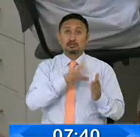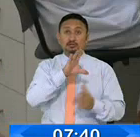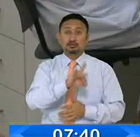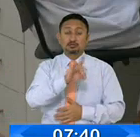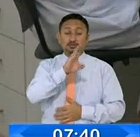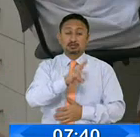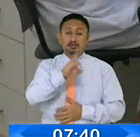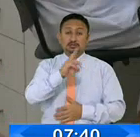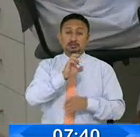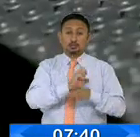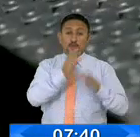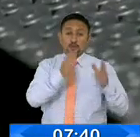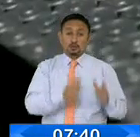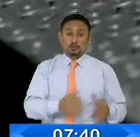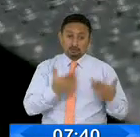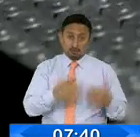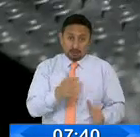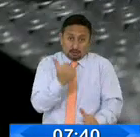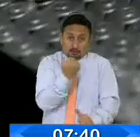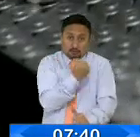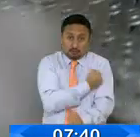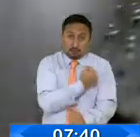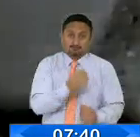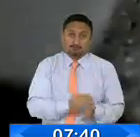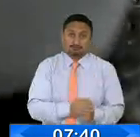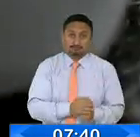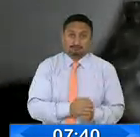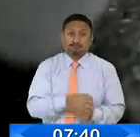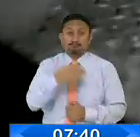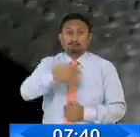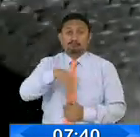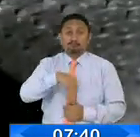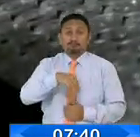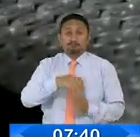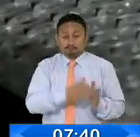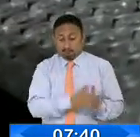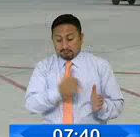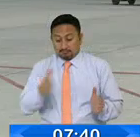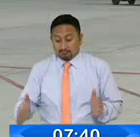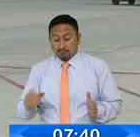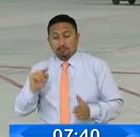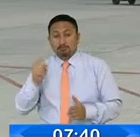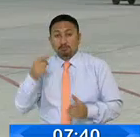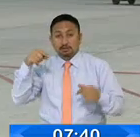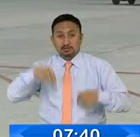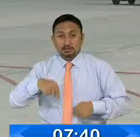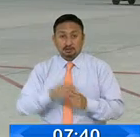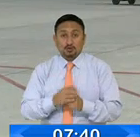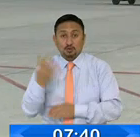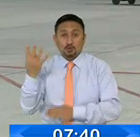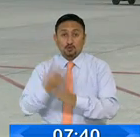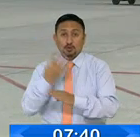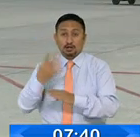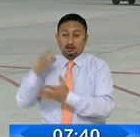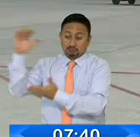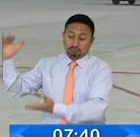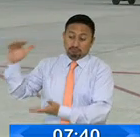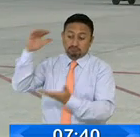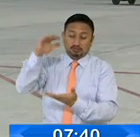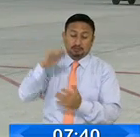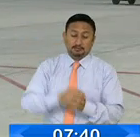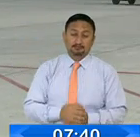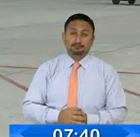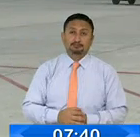35.866 ecuatorianos han sido inoculados. Y desde este miércoles arranca la fase 1 con la llegada del cuarto lote de dosis de la